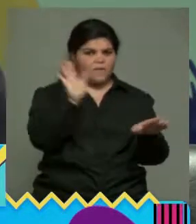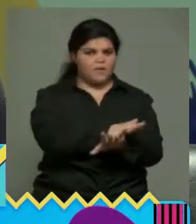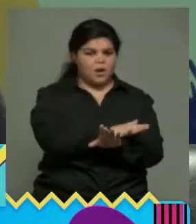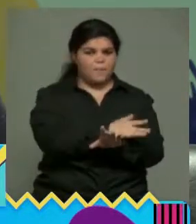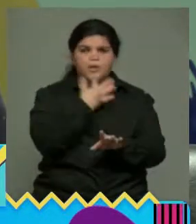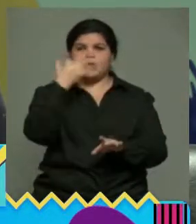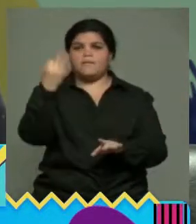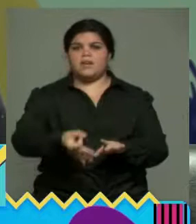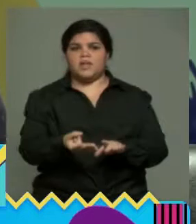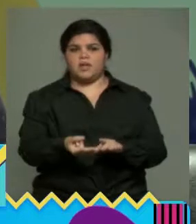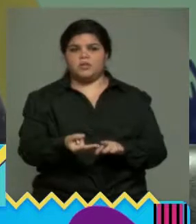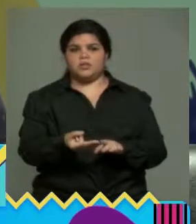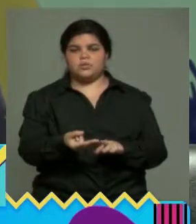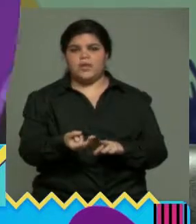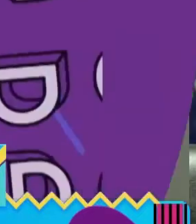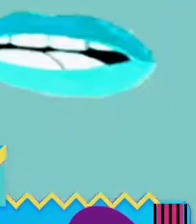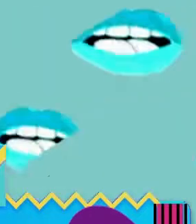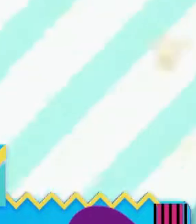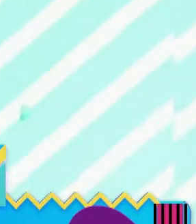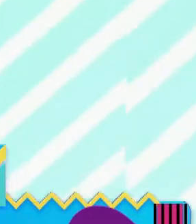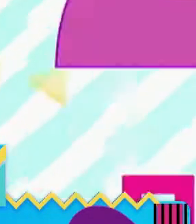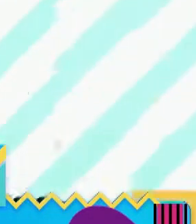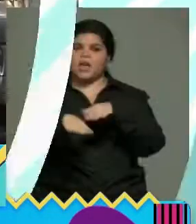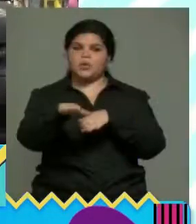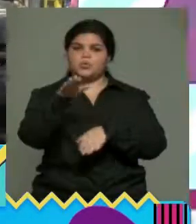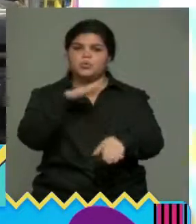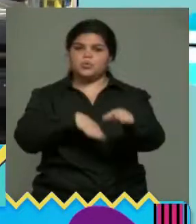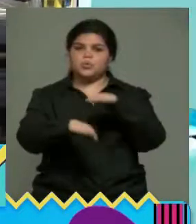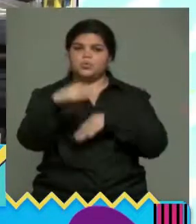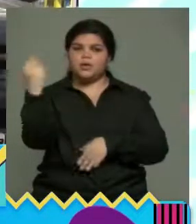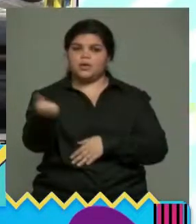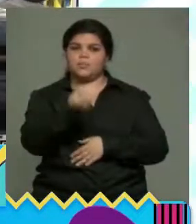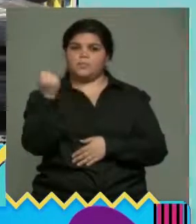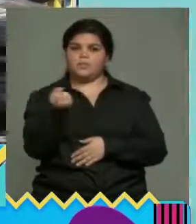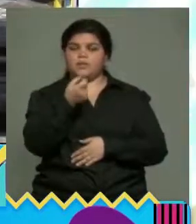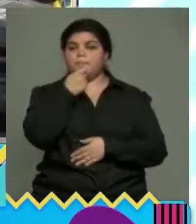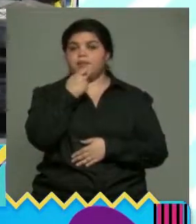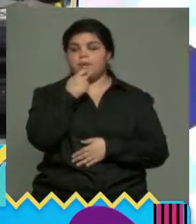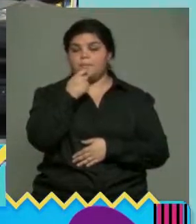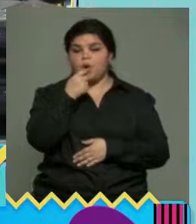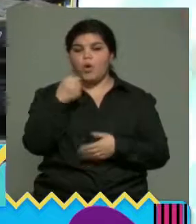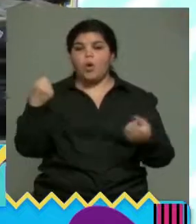las mañanas en nuestras arterias principales. Hay un accidente de tránsito leve,